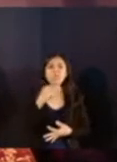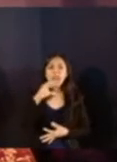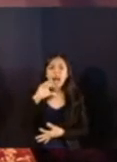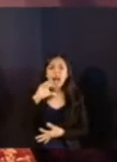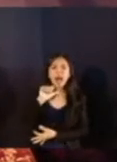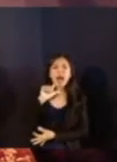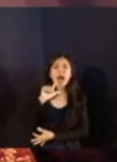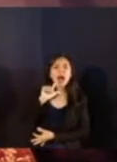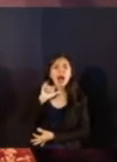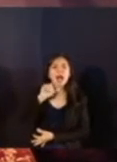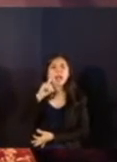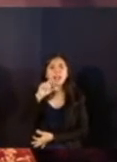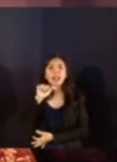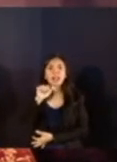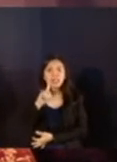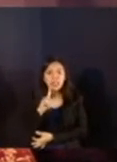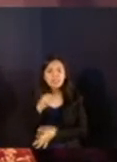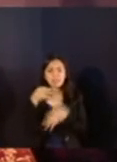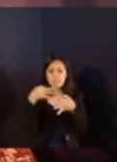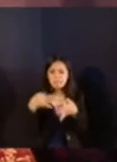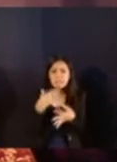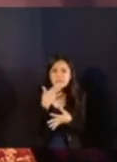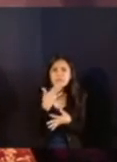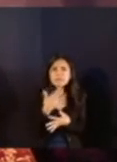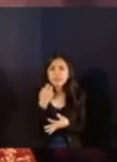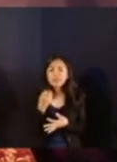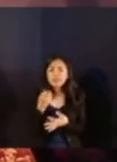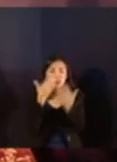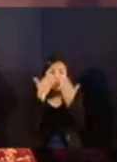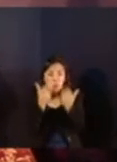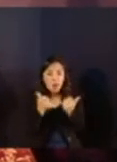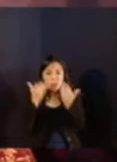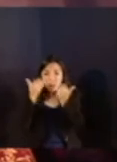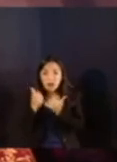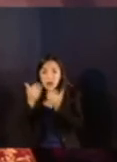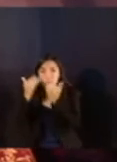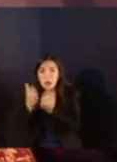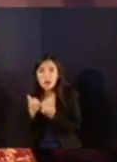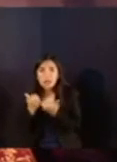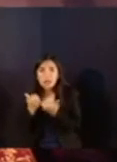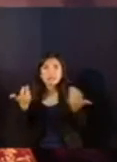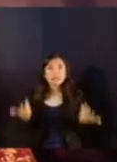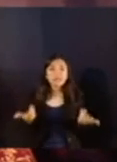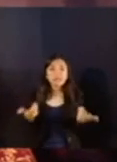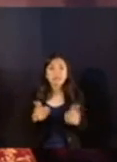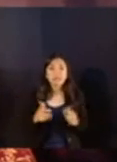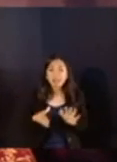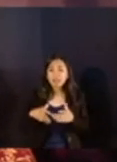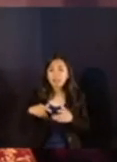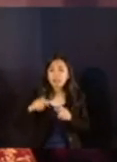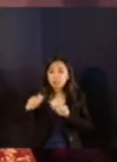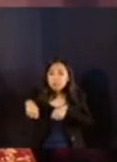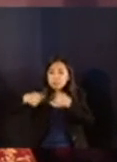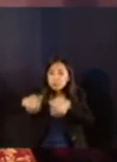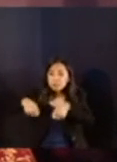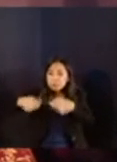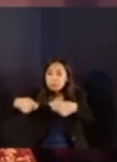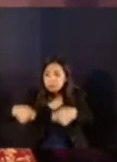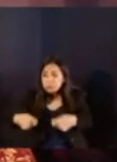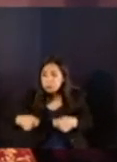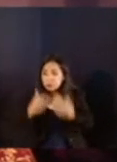calidad en el ejercicio de las profesiones, de las generaciones que estamos